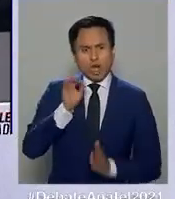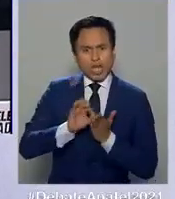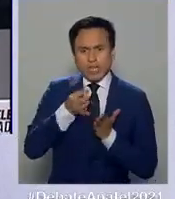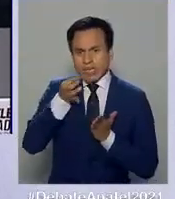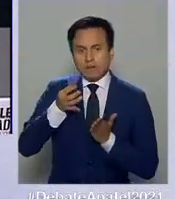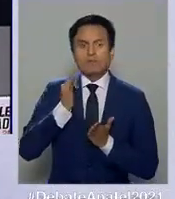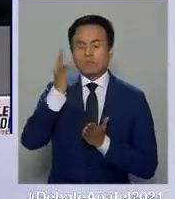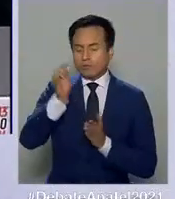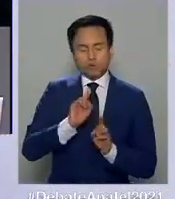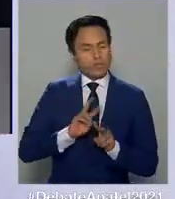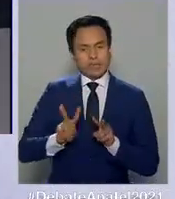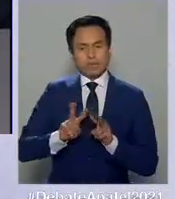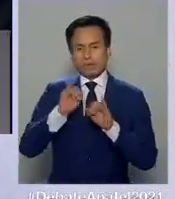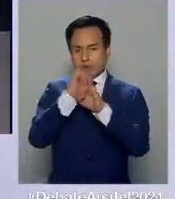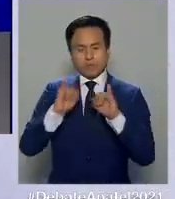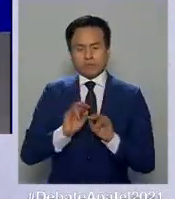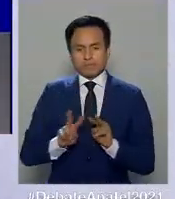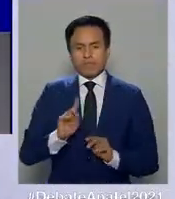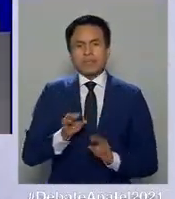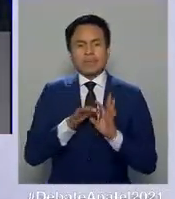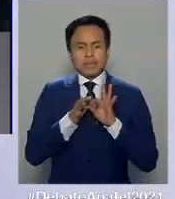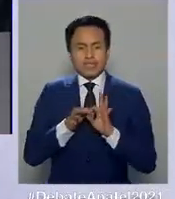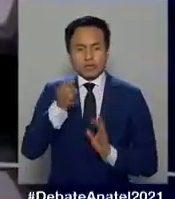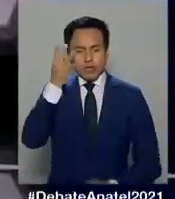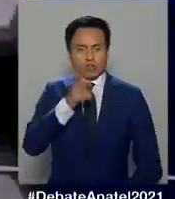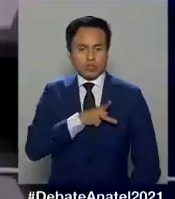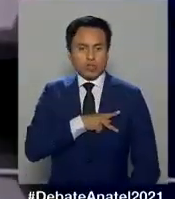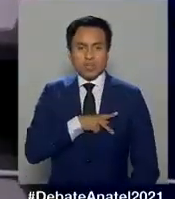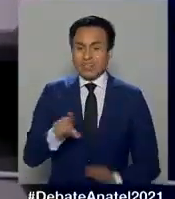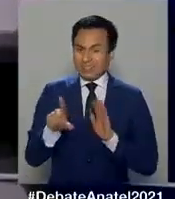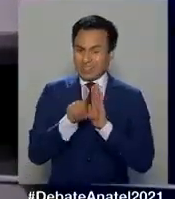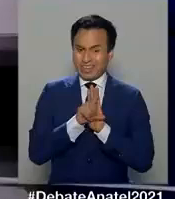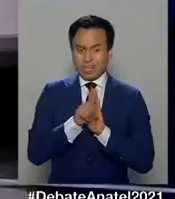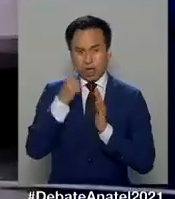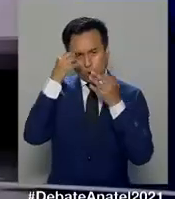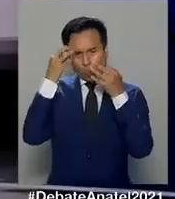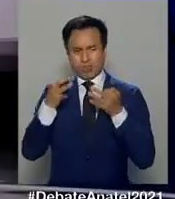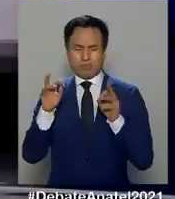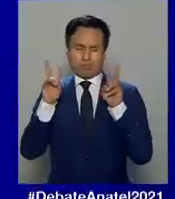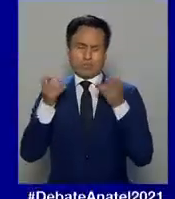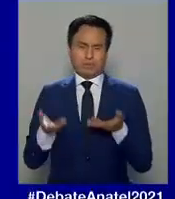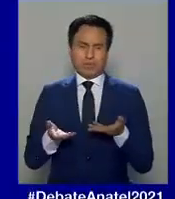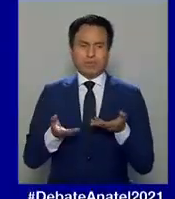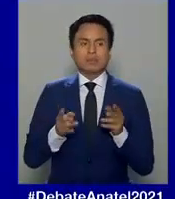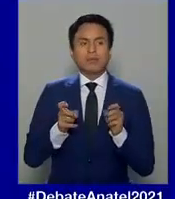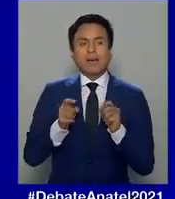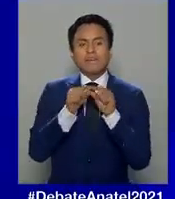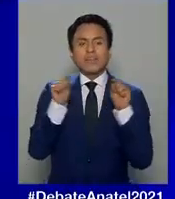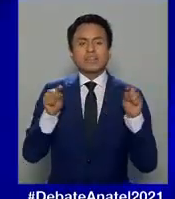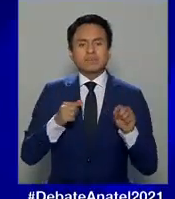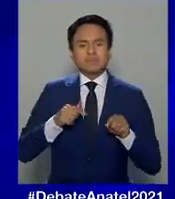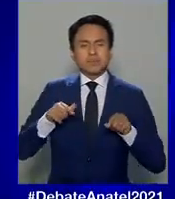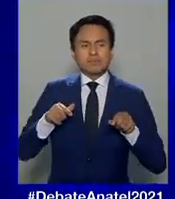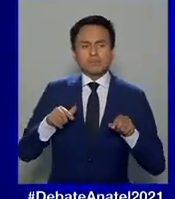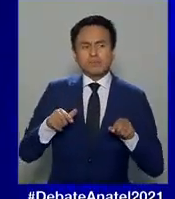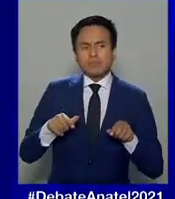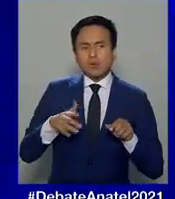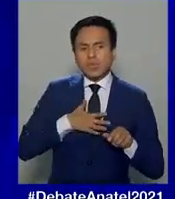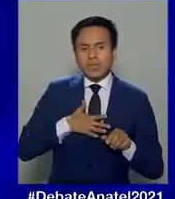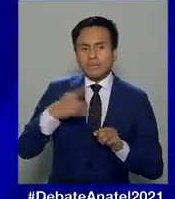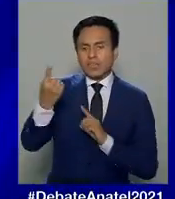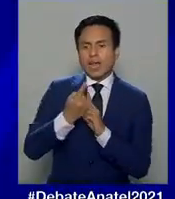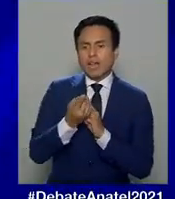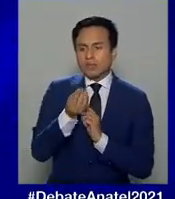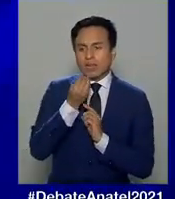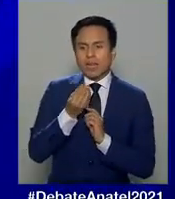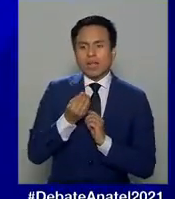lo volvería a escribir en esos términos. Gracias, José Antonio. Más allá de la ley, es un tema de convicciones. Nótese esta frase: me costaría que viniera a almorzar a mi casa un